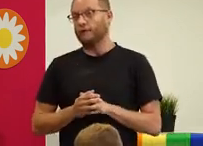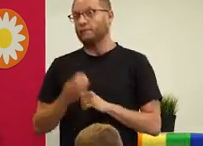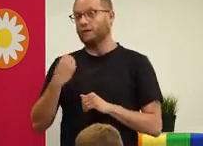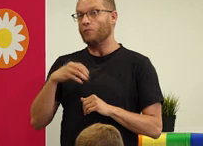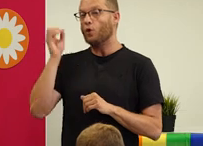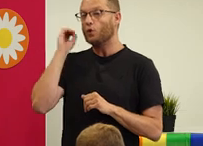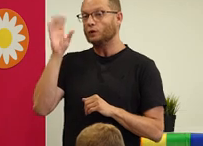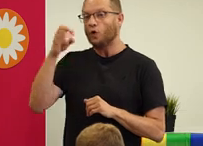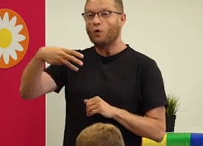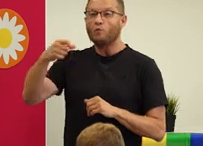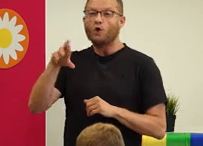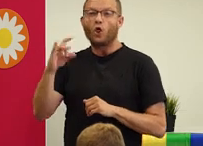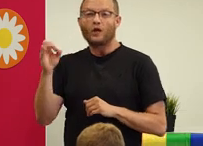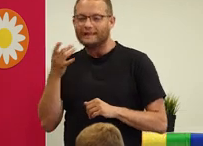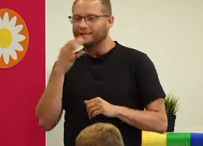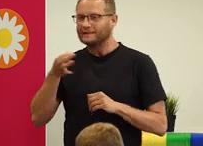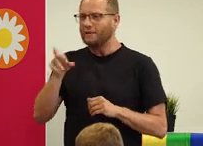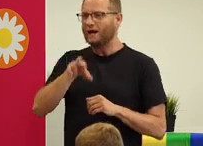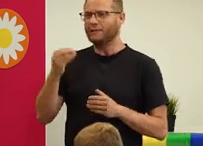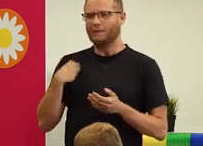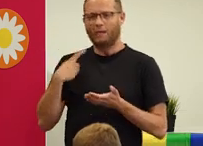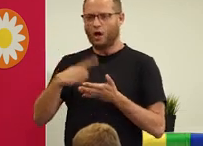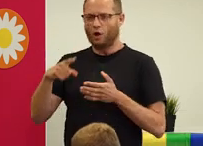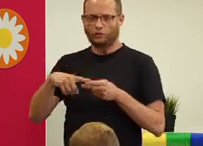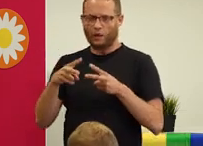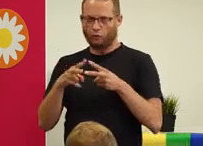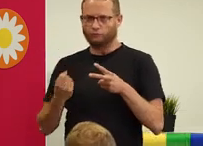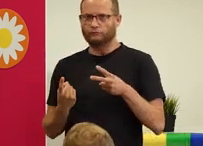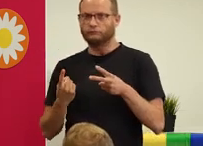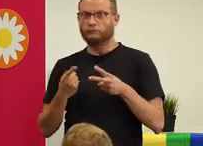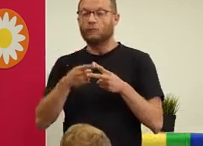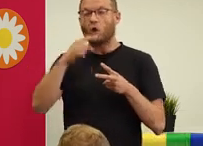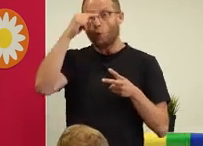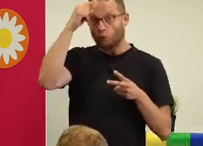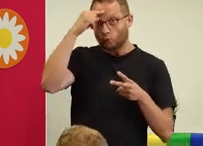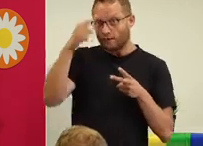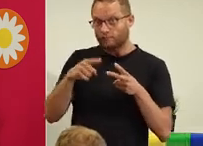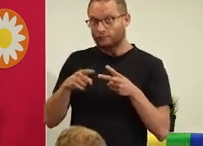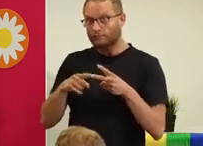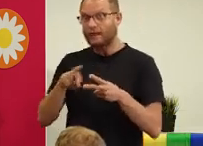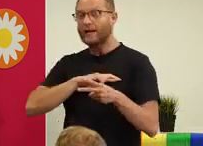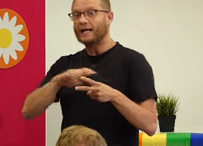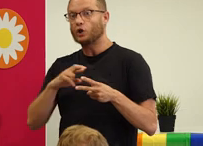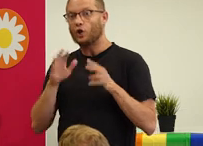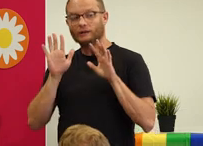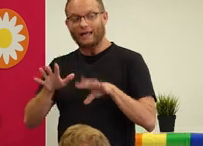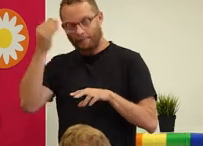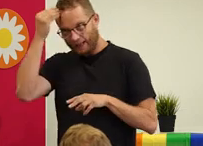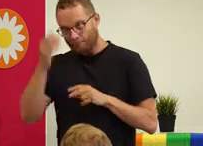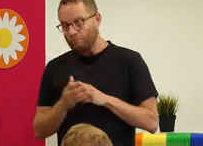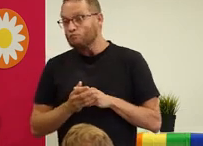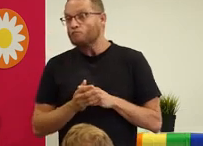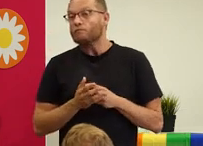discurso homonacionalista siempre se repiten dos cosas, que son dos elementos que son la cultura y la religión islámica.